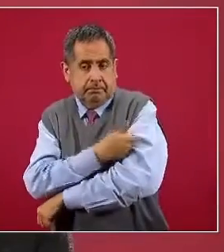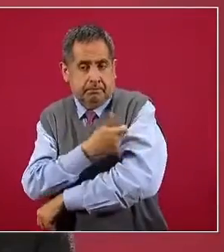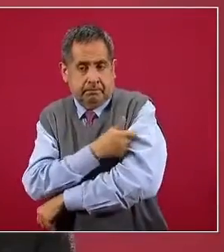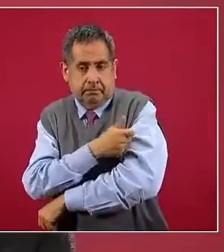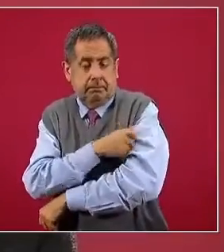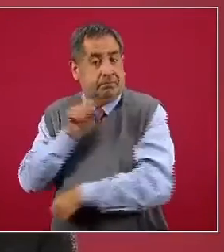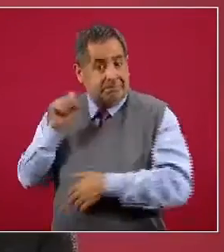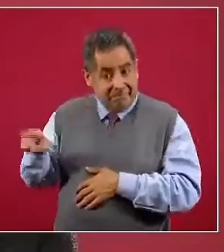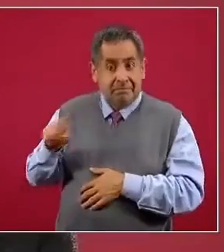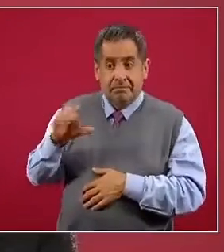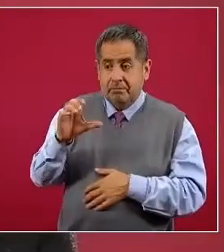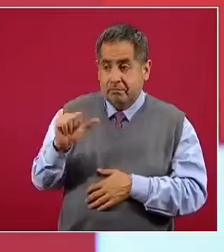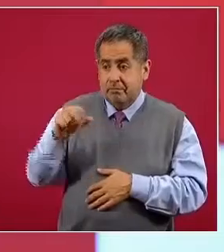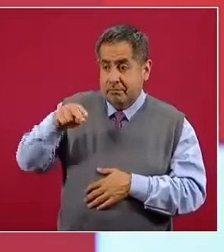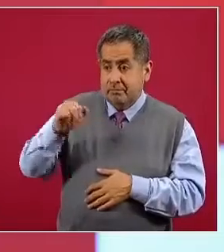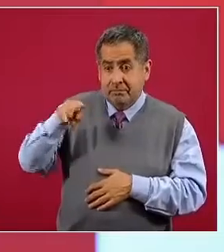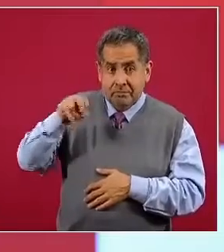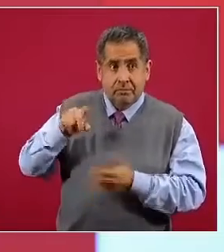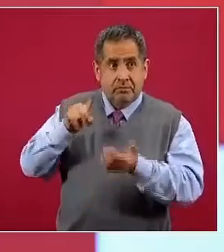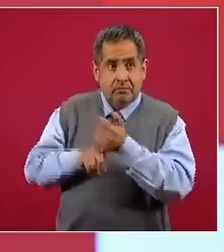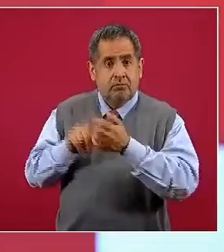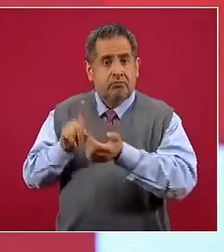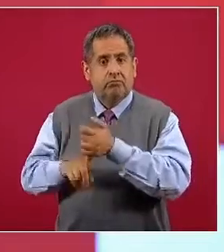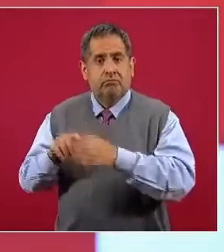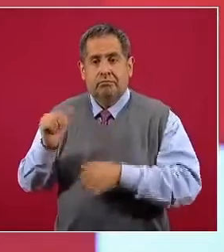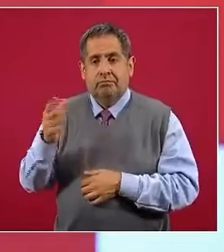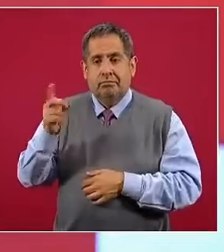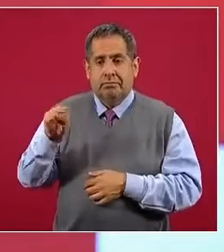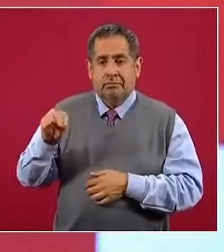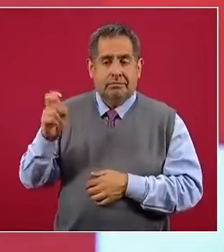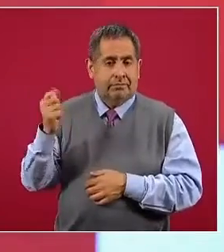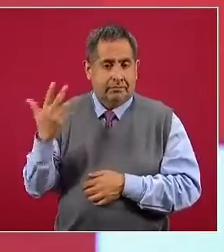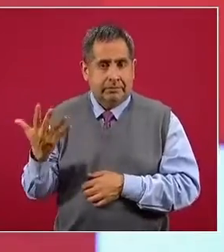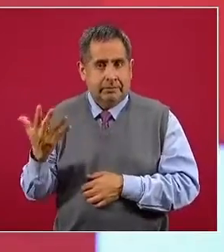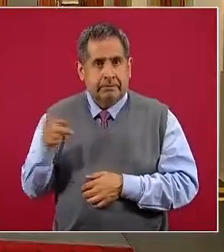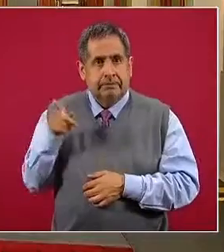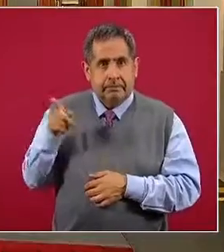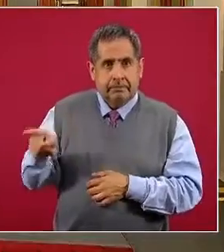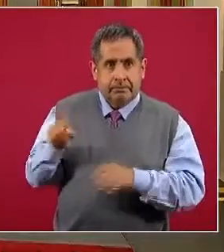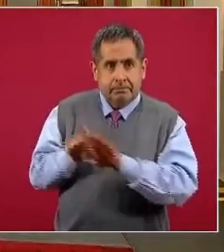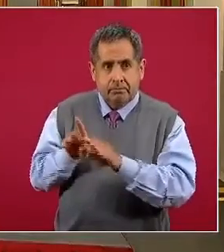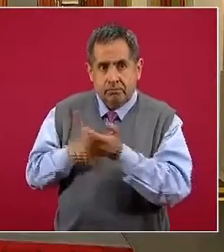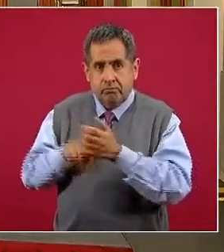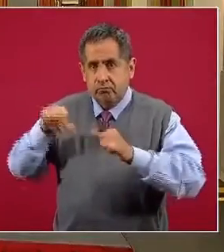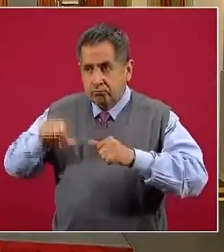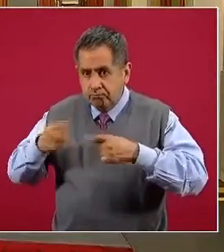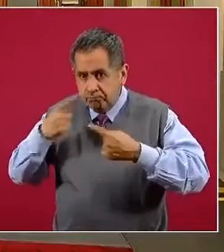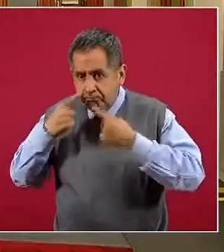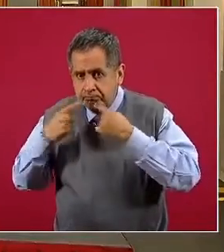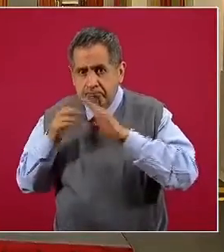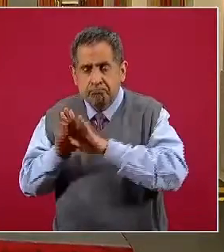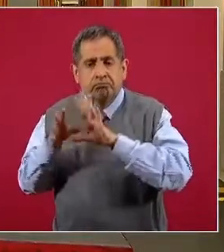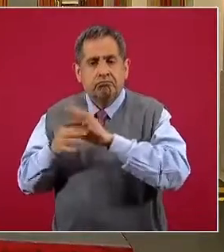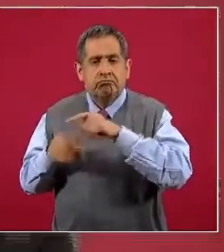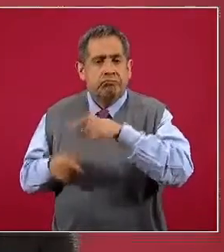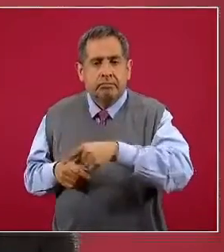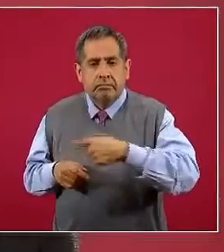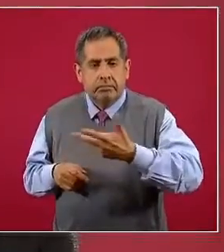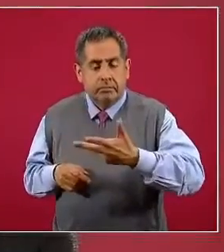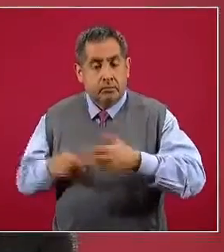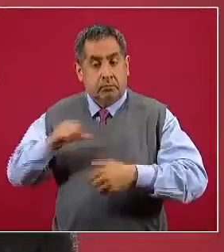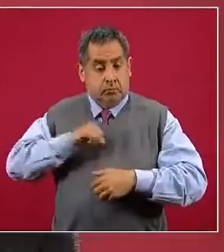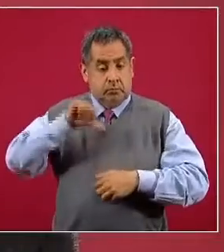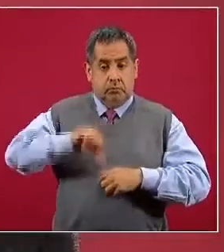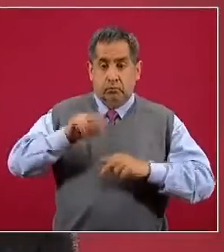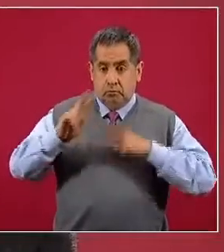de CanSino, que utiliza el vector de adenovirus tipo 5, hoy precisamente que fui a